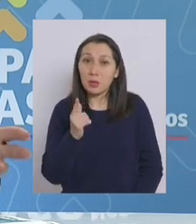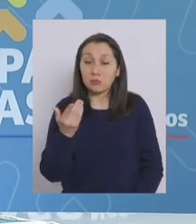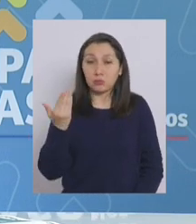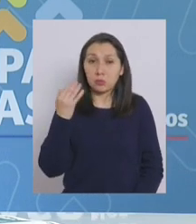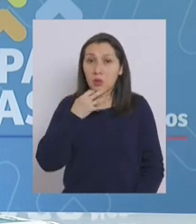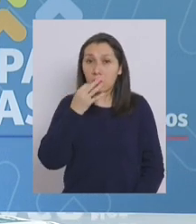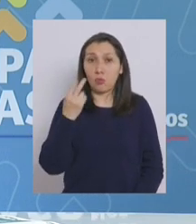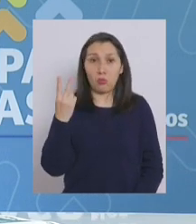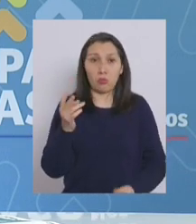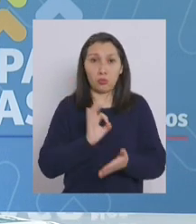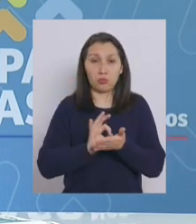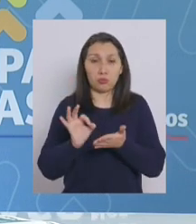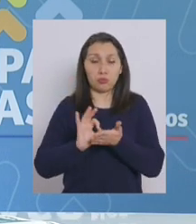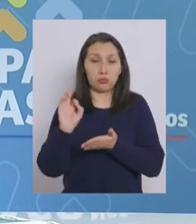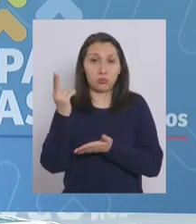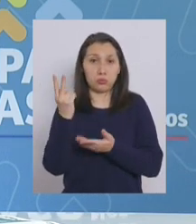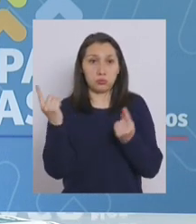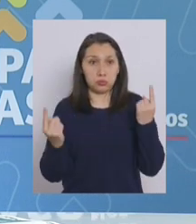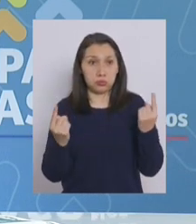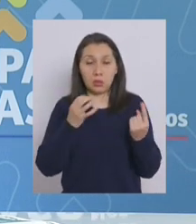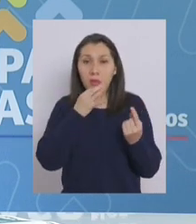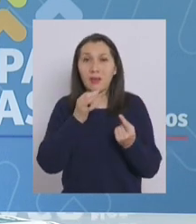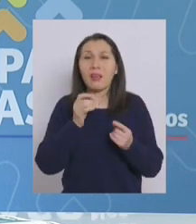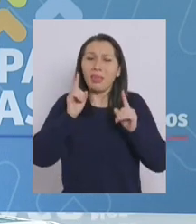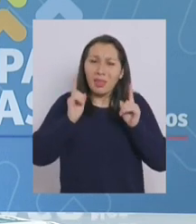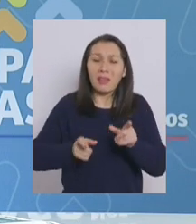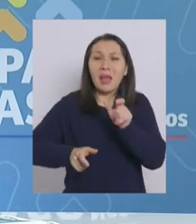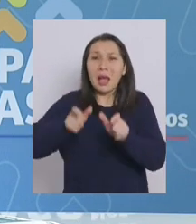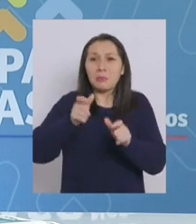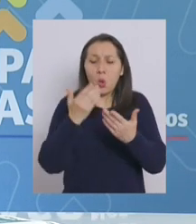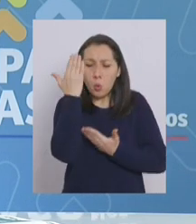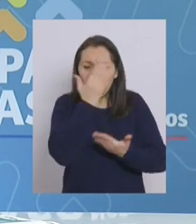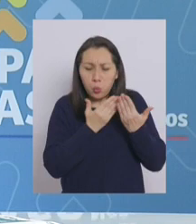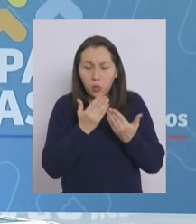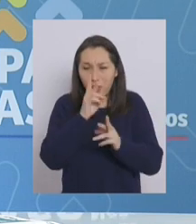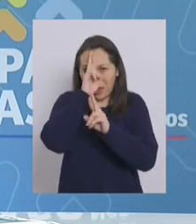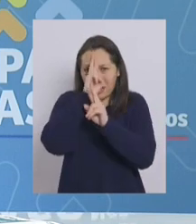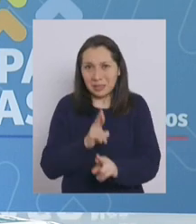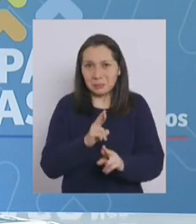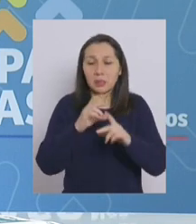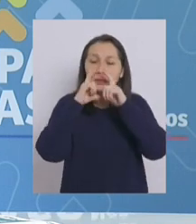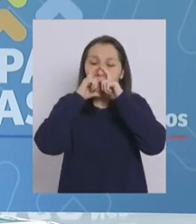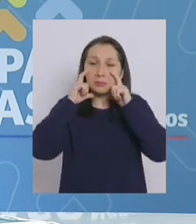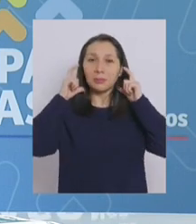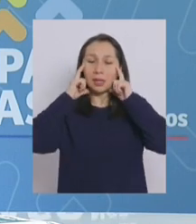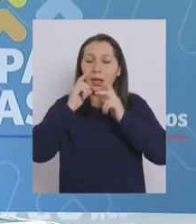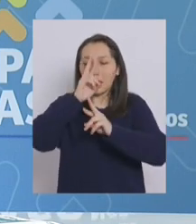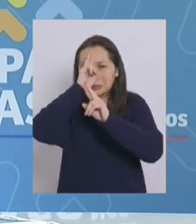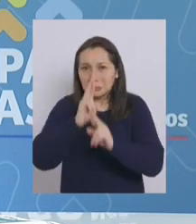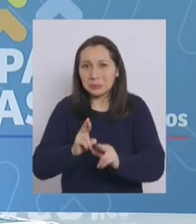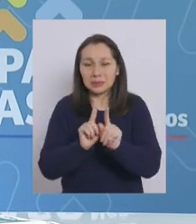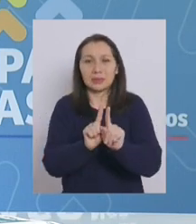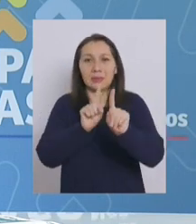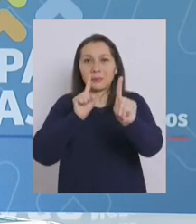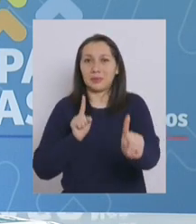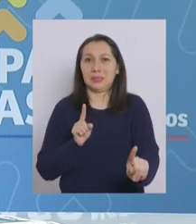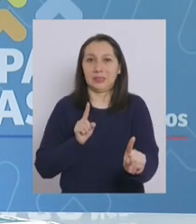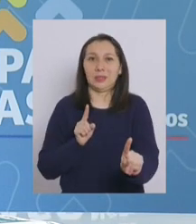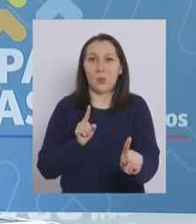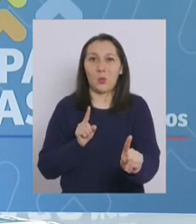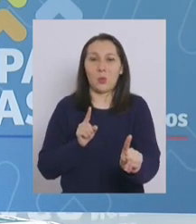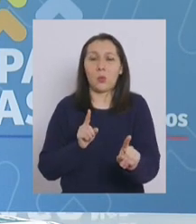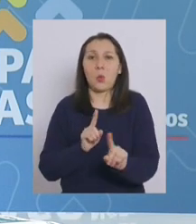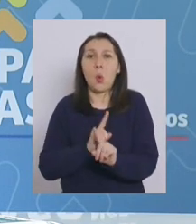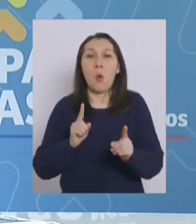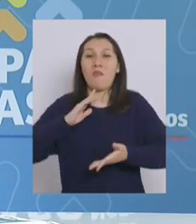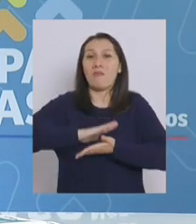acaban de decir los dos subsecretarios, es que las personas se cuiden, que respeten el uso de la mascarilla, que respeten el distanciamiento físico, que